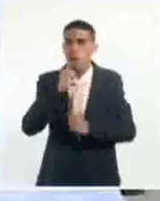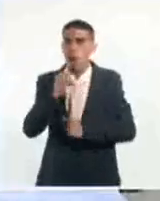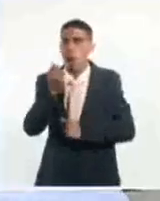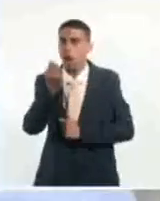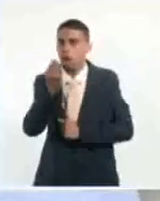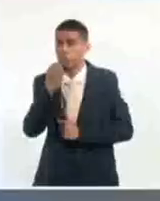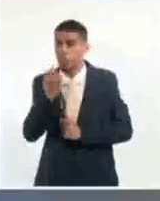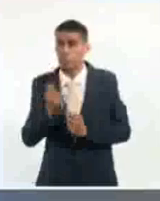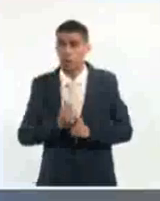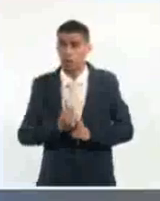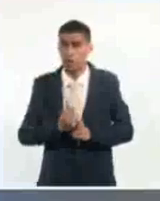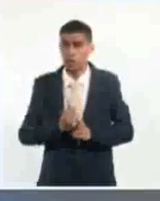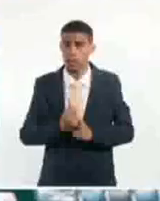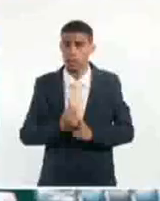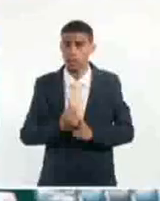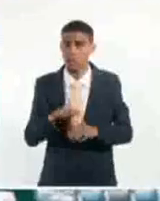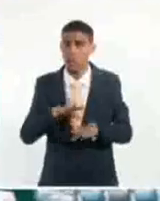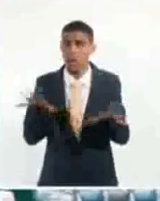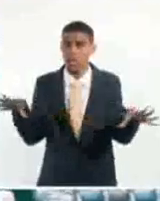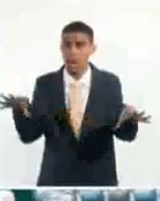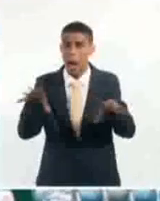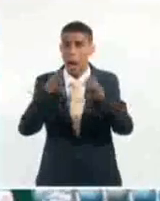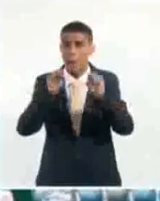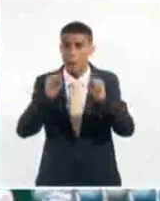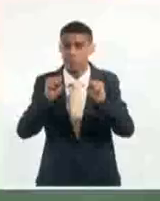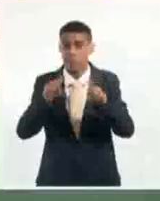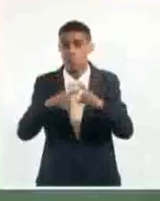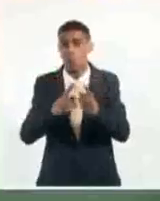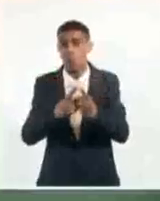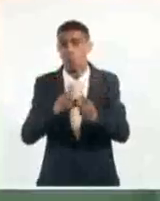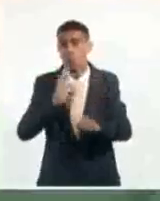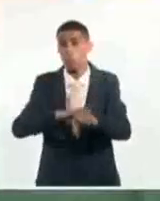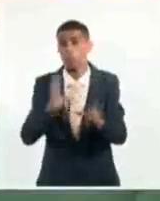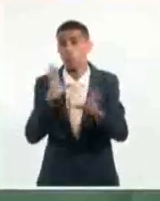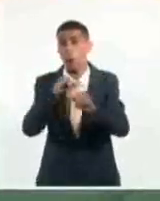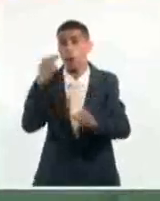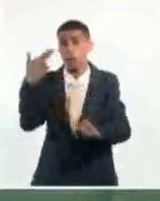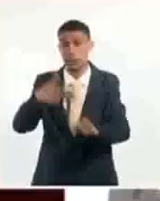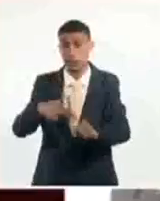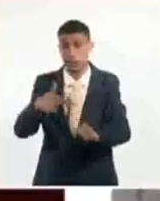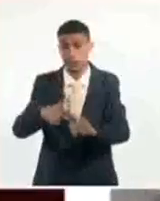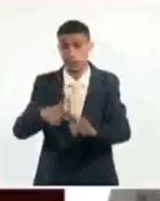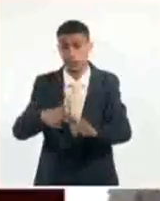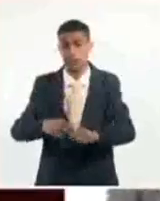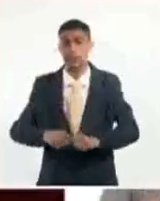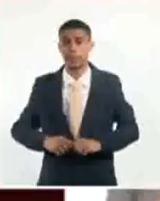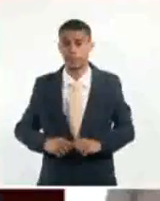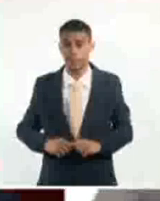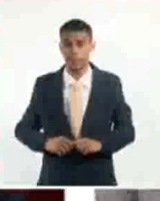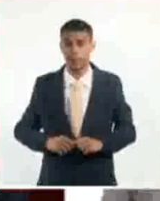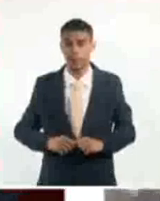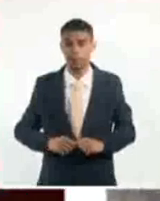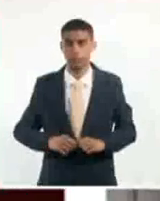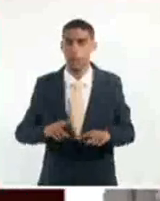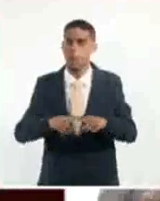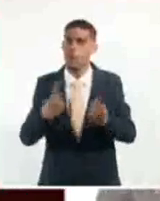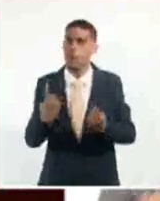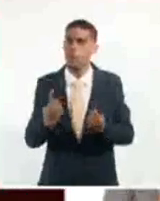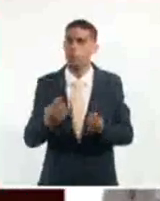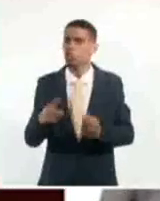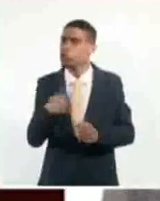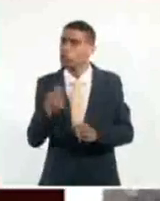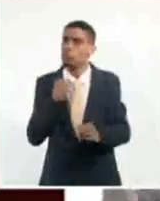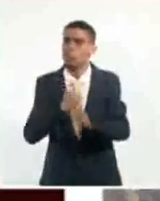creciente inflación y los apagones generados por el deterioro del sistema electroenergético nacional. Pero por supuesto que estamos